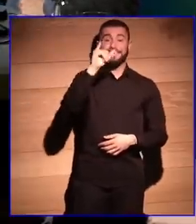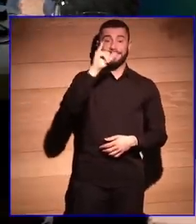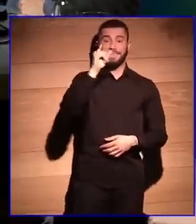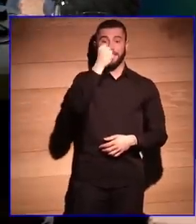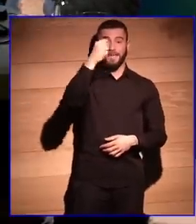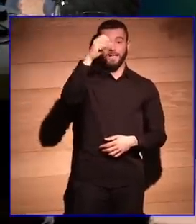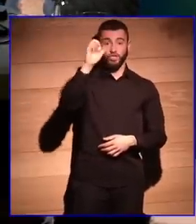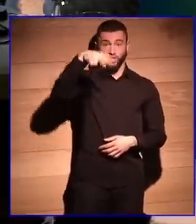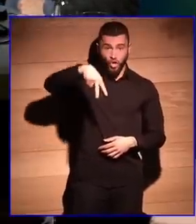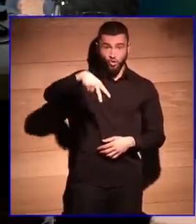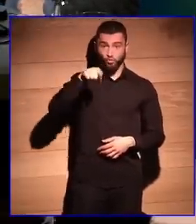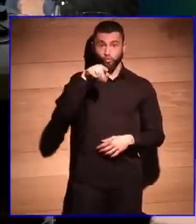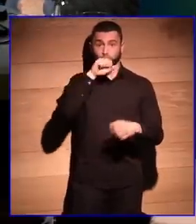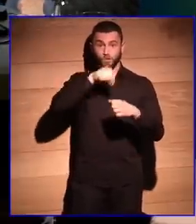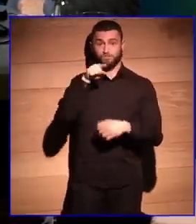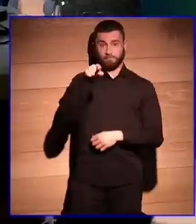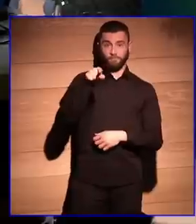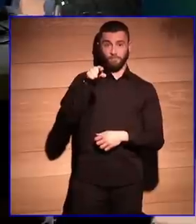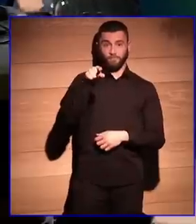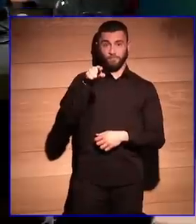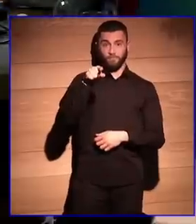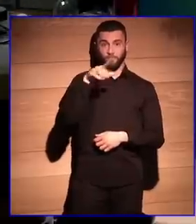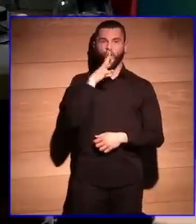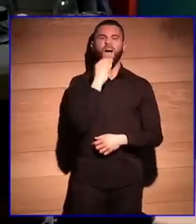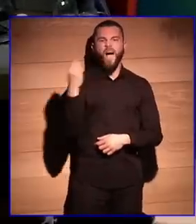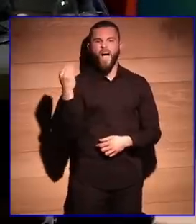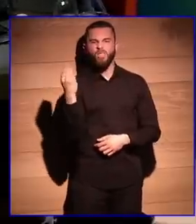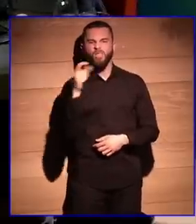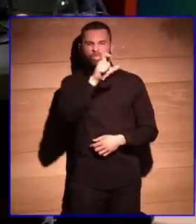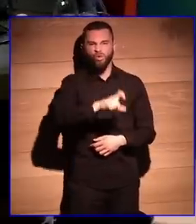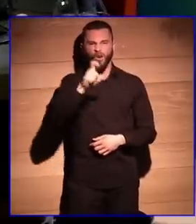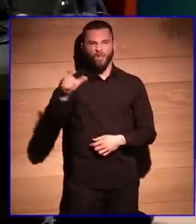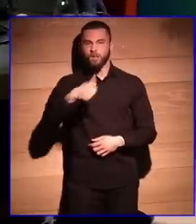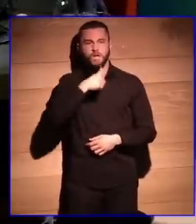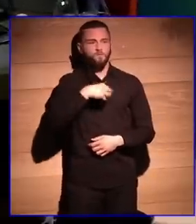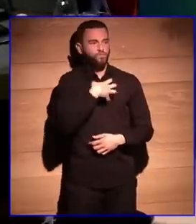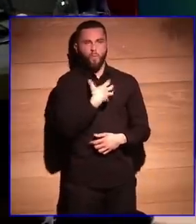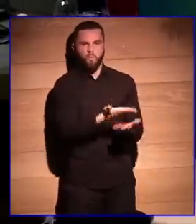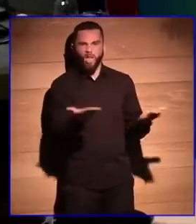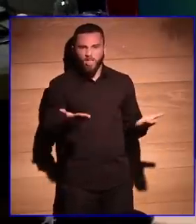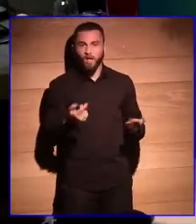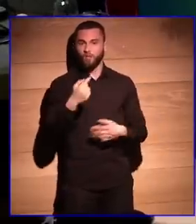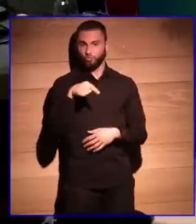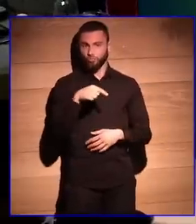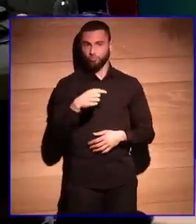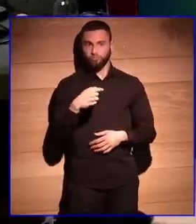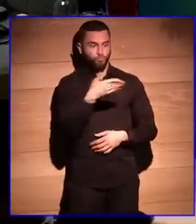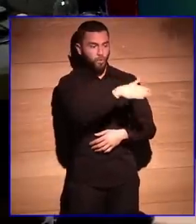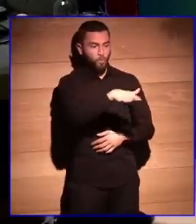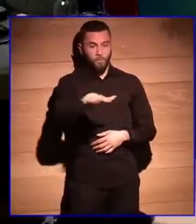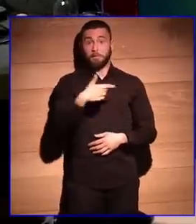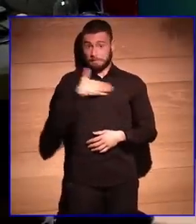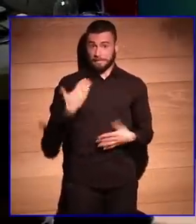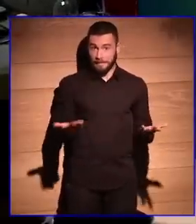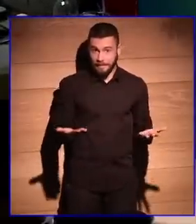Jason, vas con Jason, ¿no? O sea, no puedes ir con ninguno de esos adolescentes absolutamente insufribles e insoportables. Tú lo que quieres es cazarlos y que mueran.